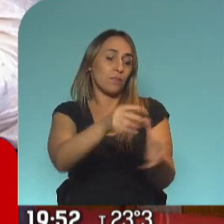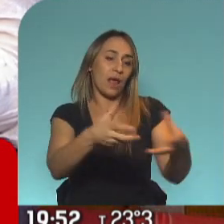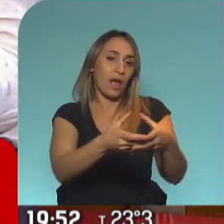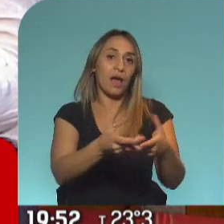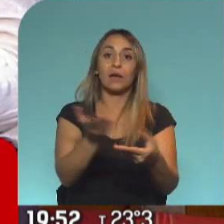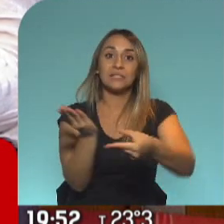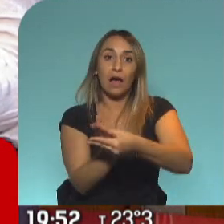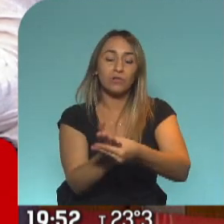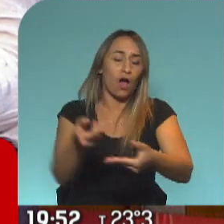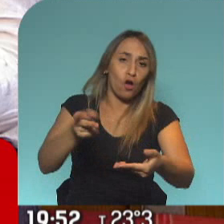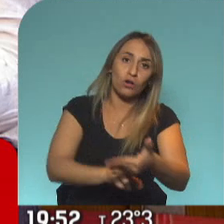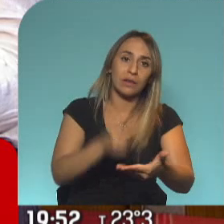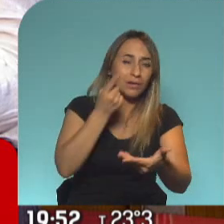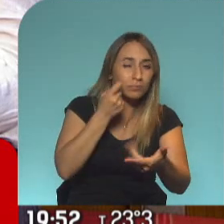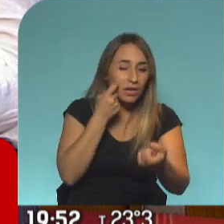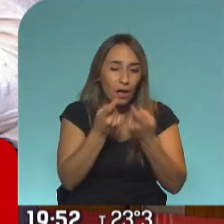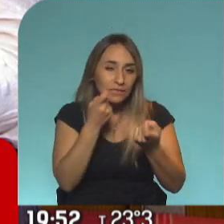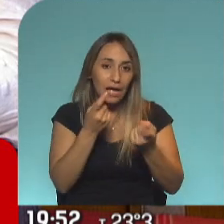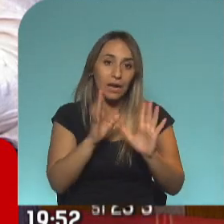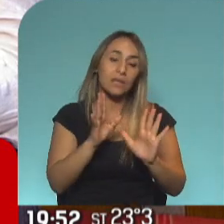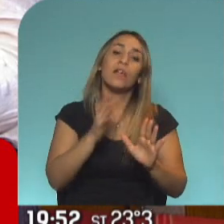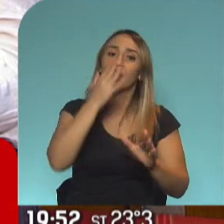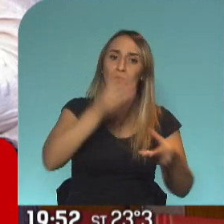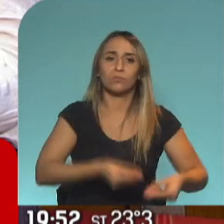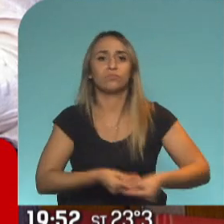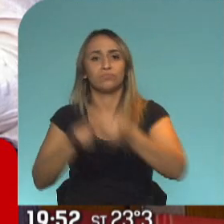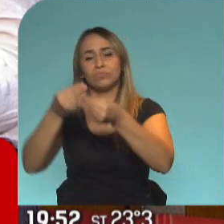llegar seguramente a la Suprema Corte de la